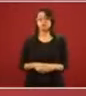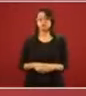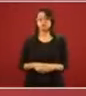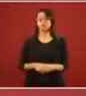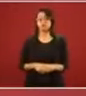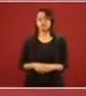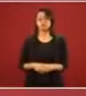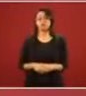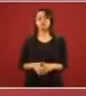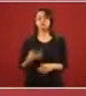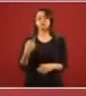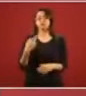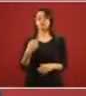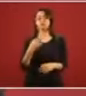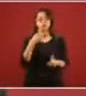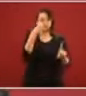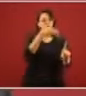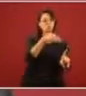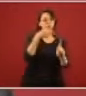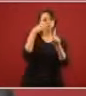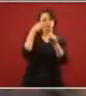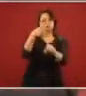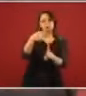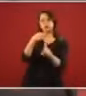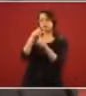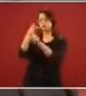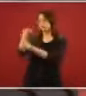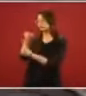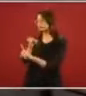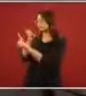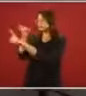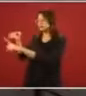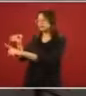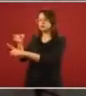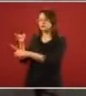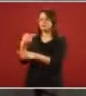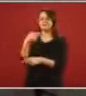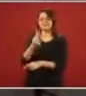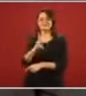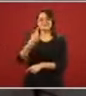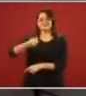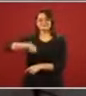En el enfoque nuestro, lo principal